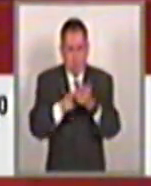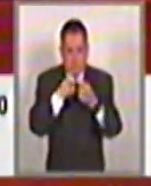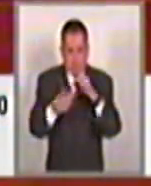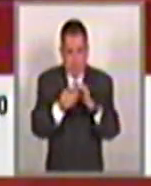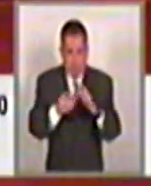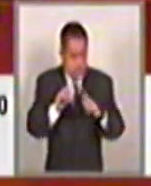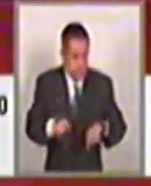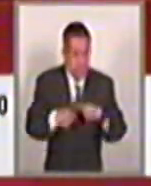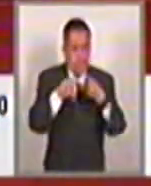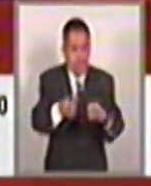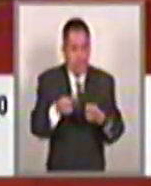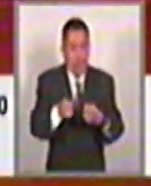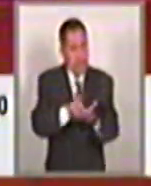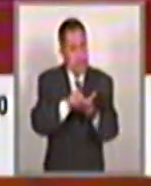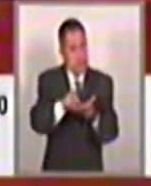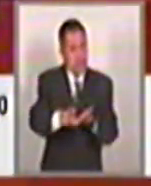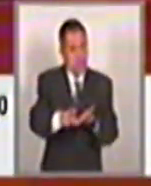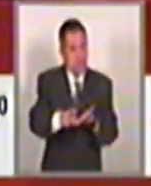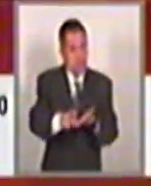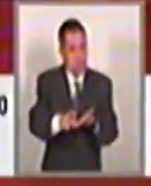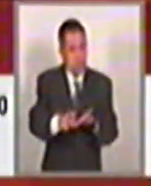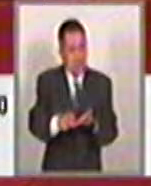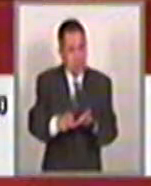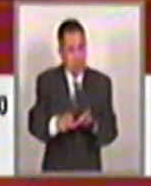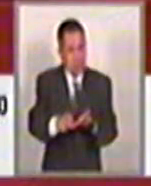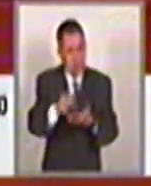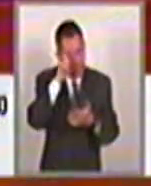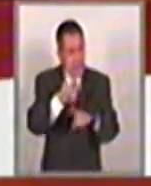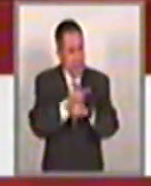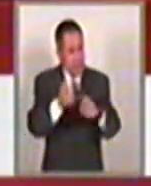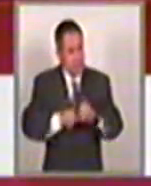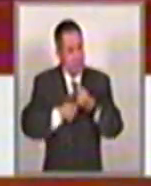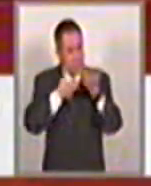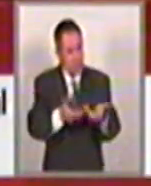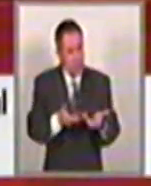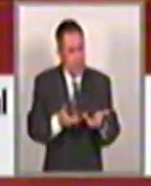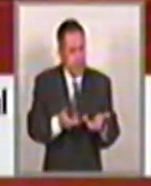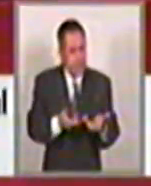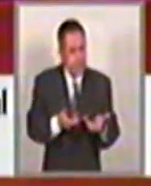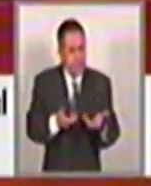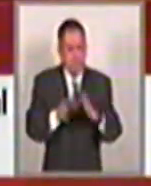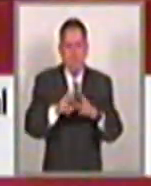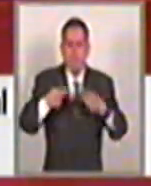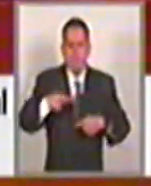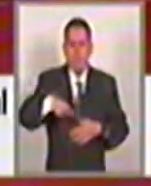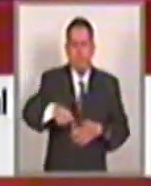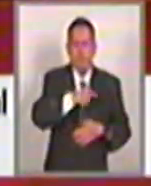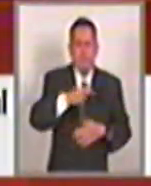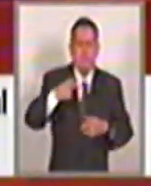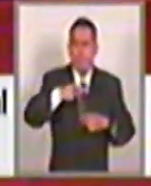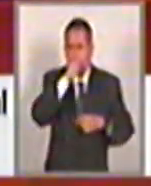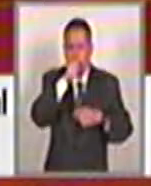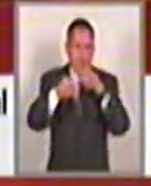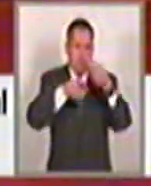de garantizar el derecho a la libre expresión de las y los